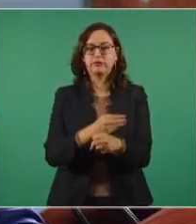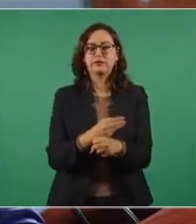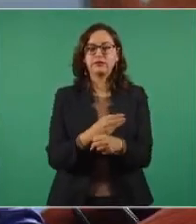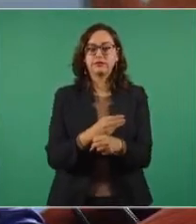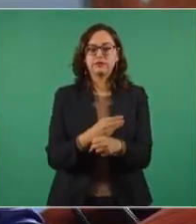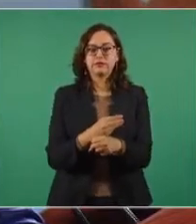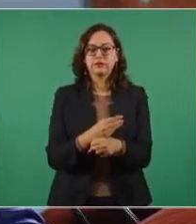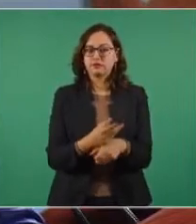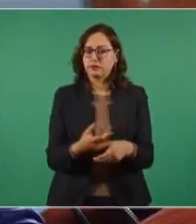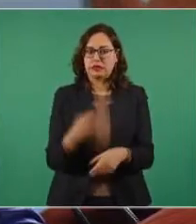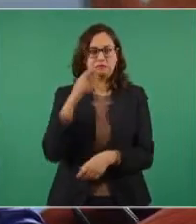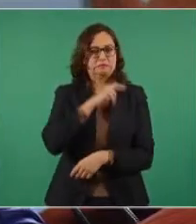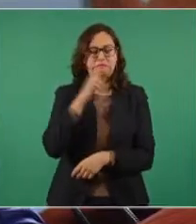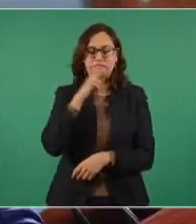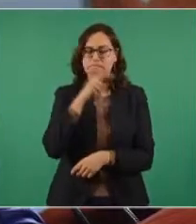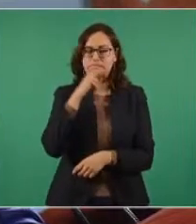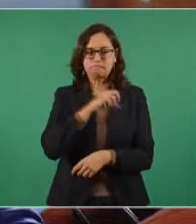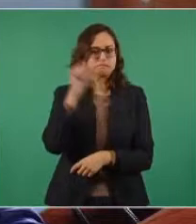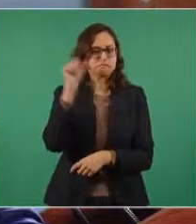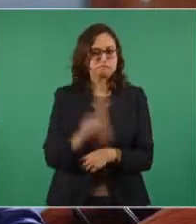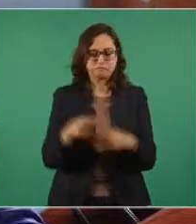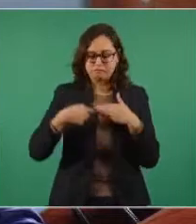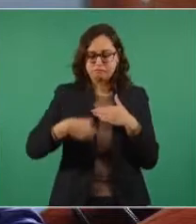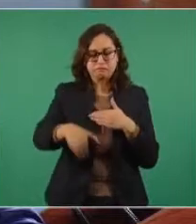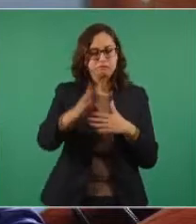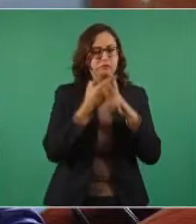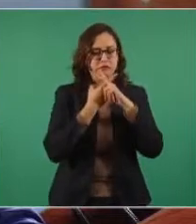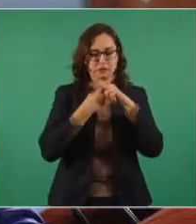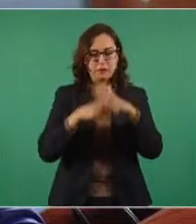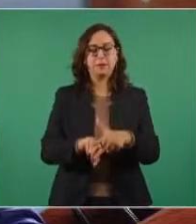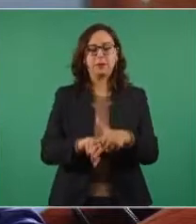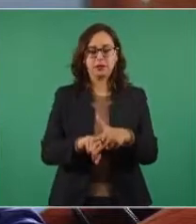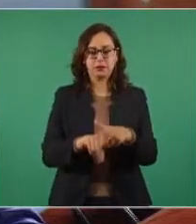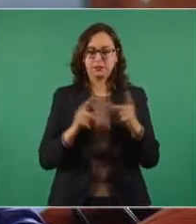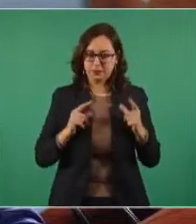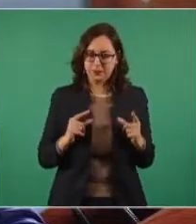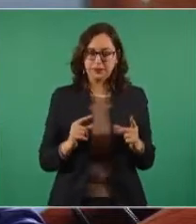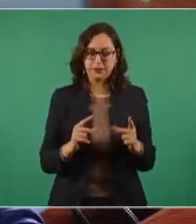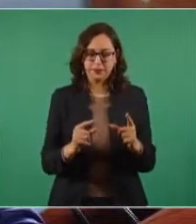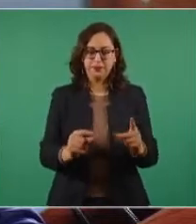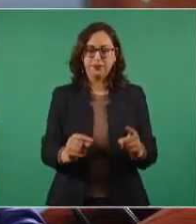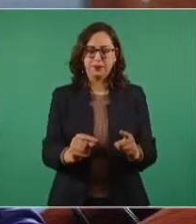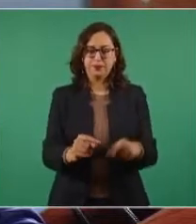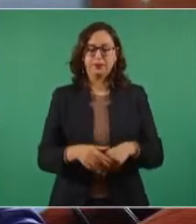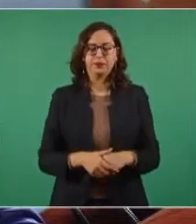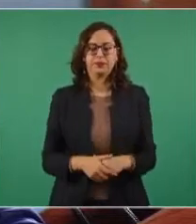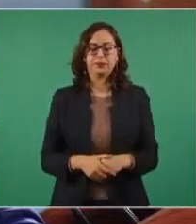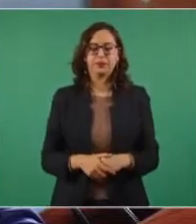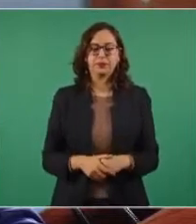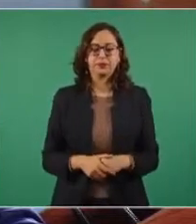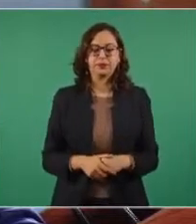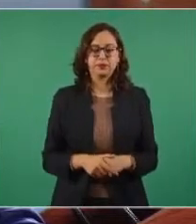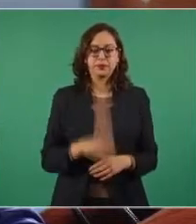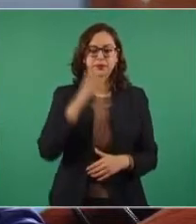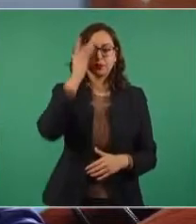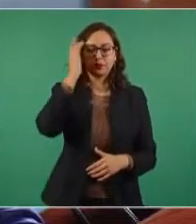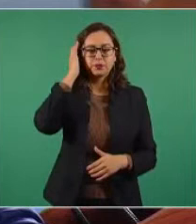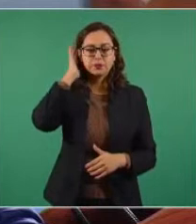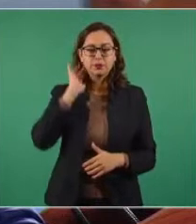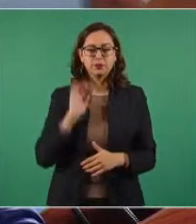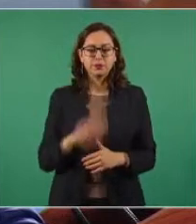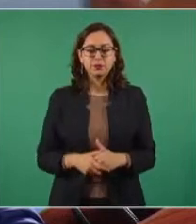de inmediato ya vamos a actuar a partir de hoy y